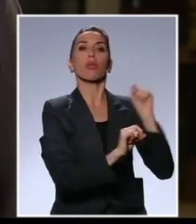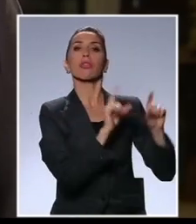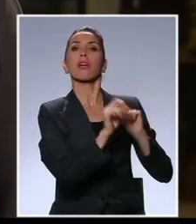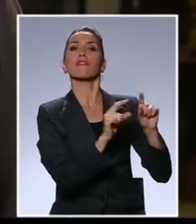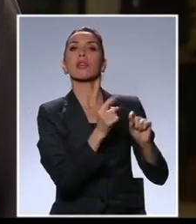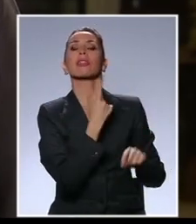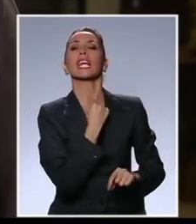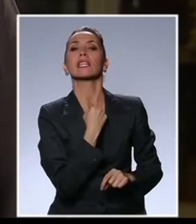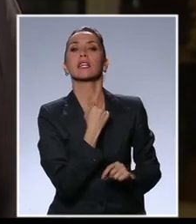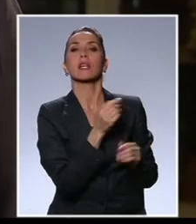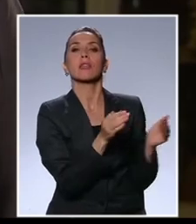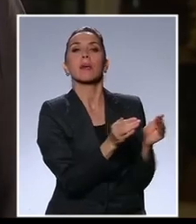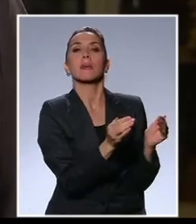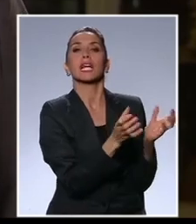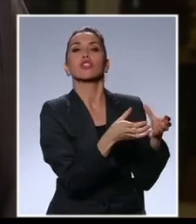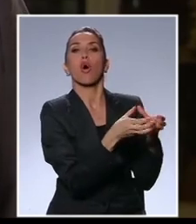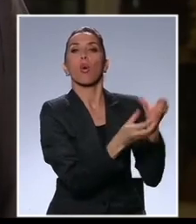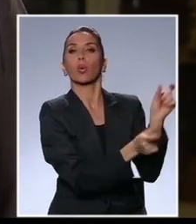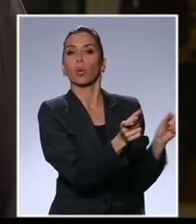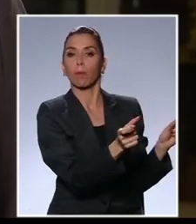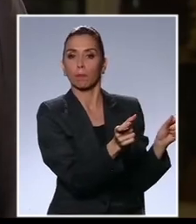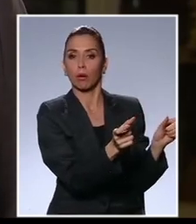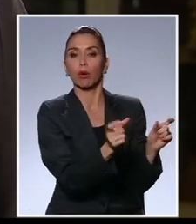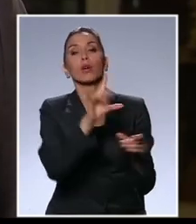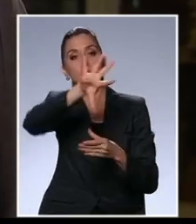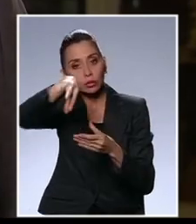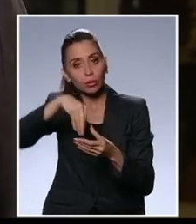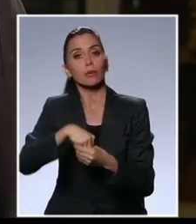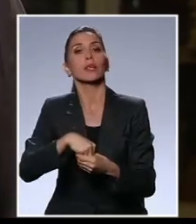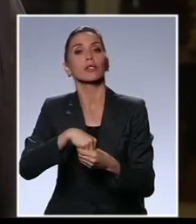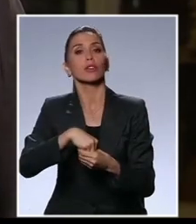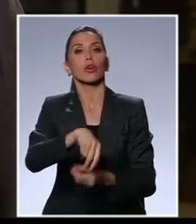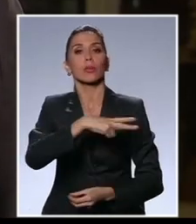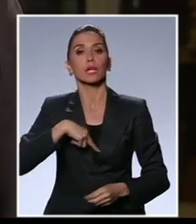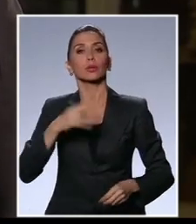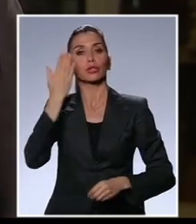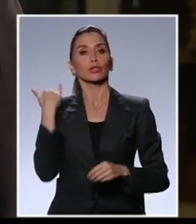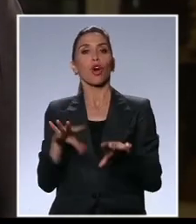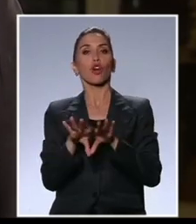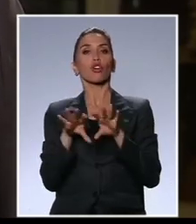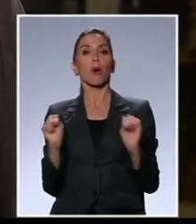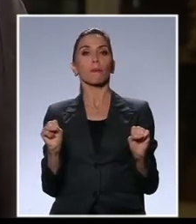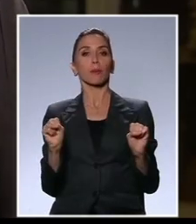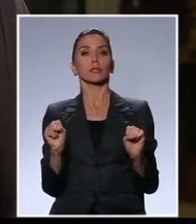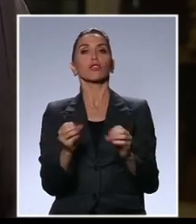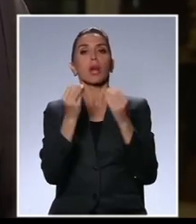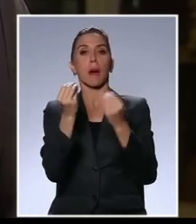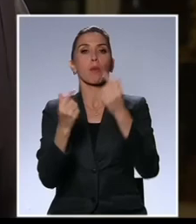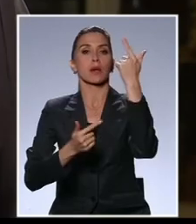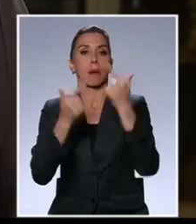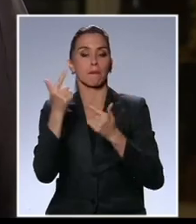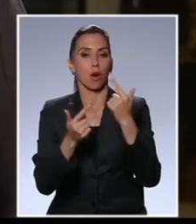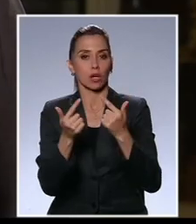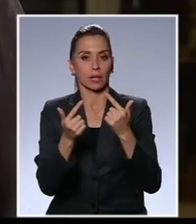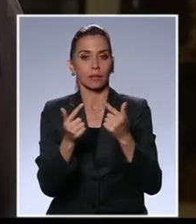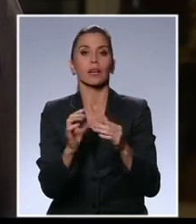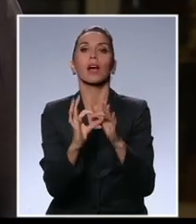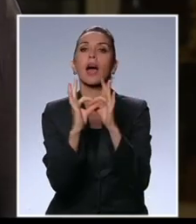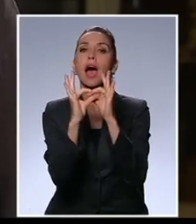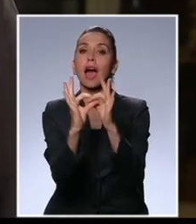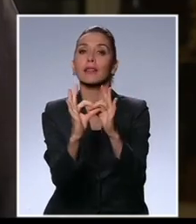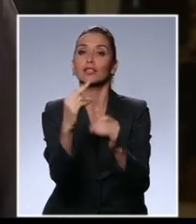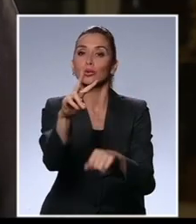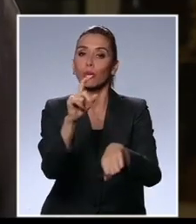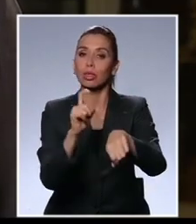los intereses de Pequeños grupos Es parte también de nuestro compromiso con la buena política les agradezco